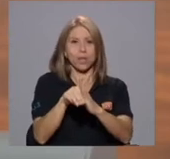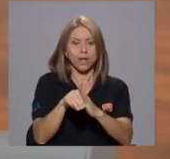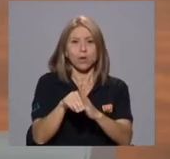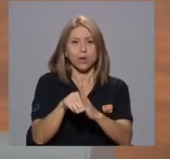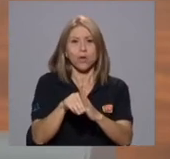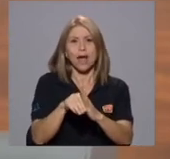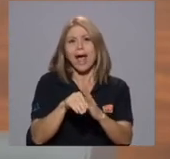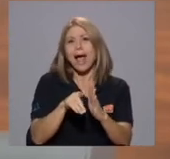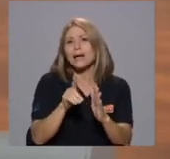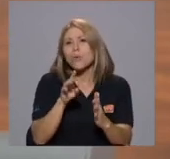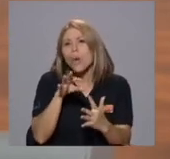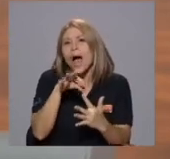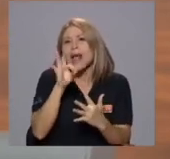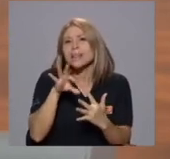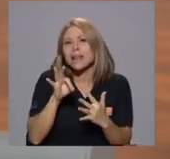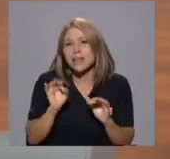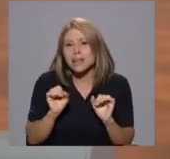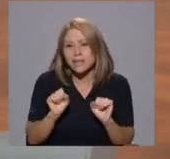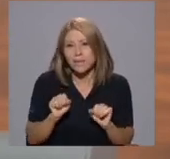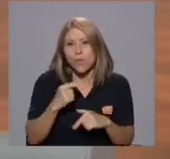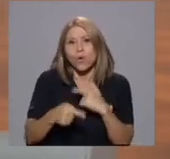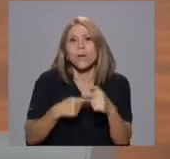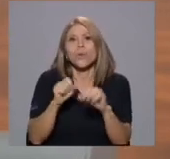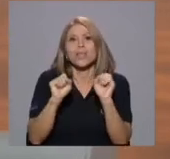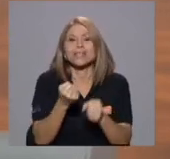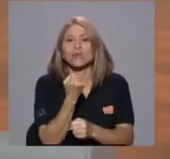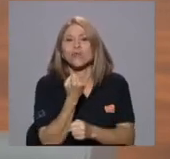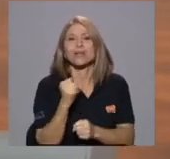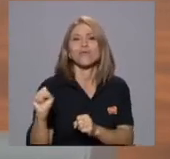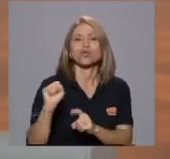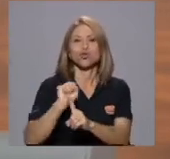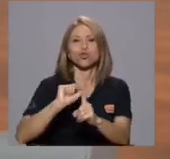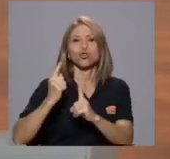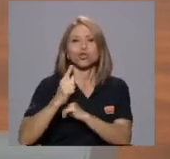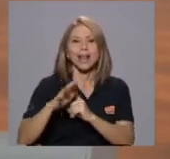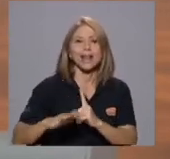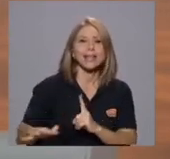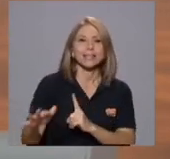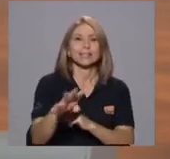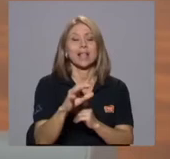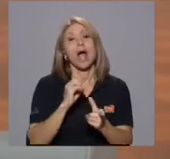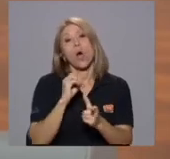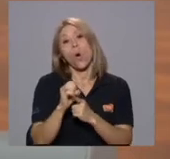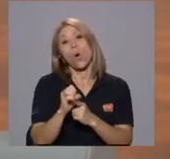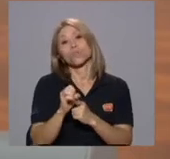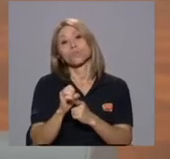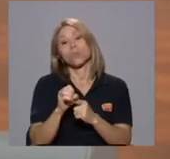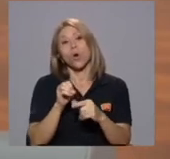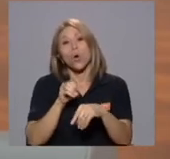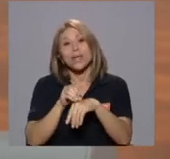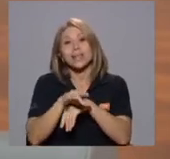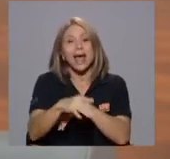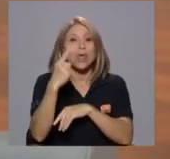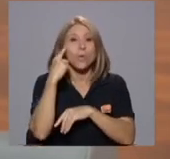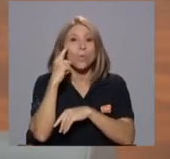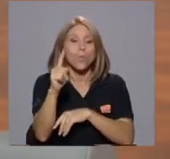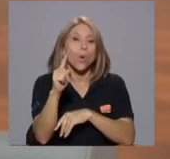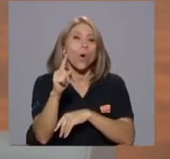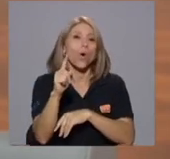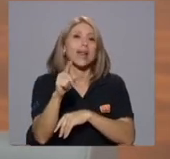ser alternativo a lo que podía ser una revolución de carácter socialista o dirigido, orientado por la ideología del